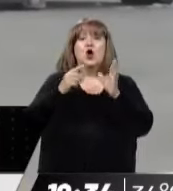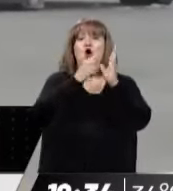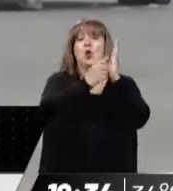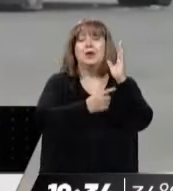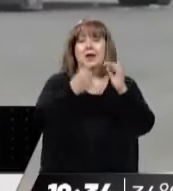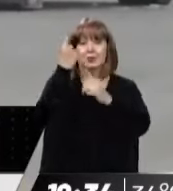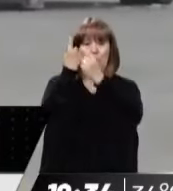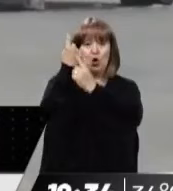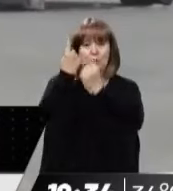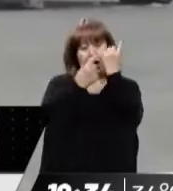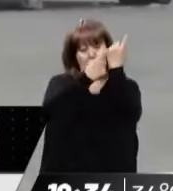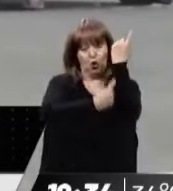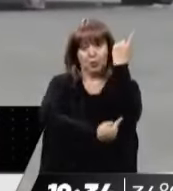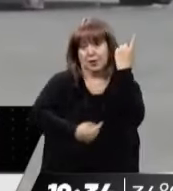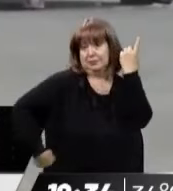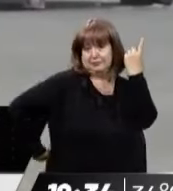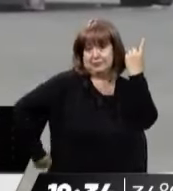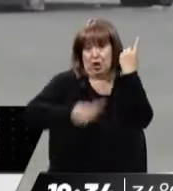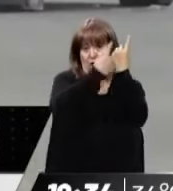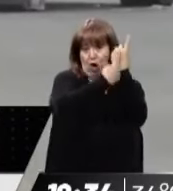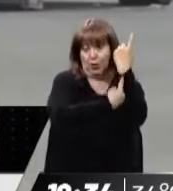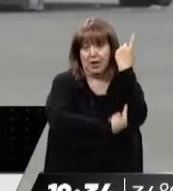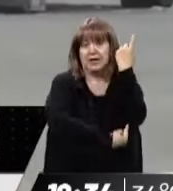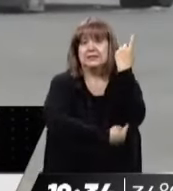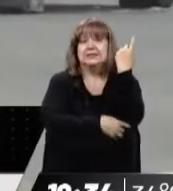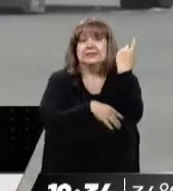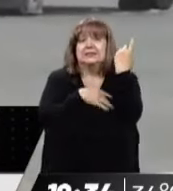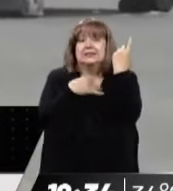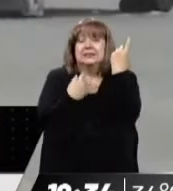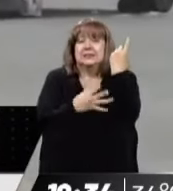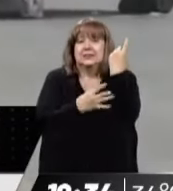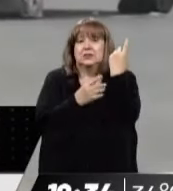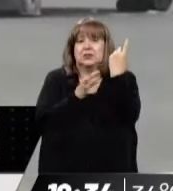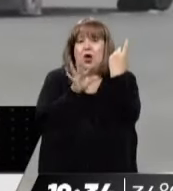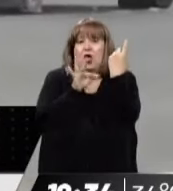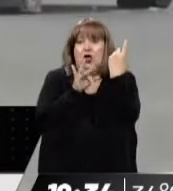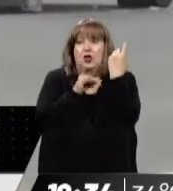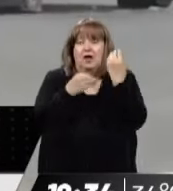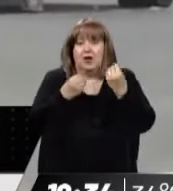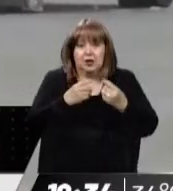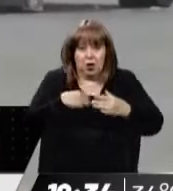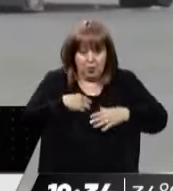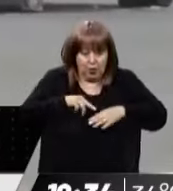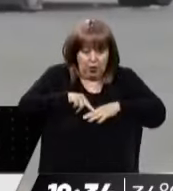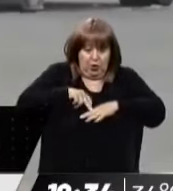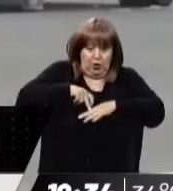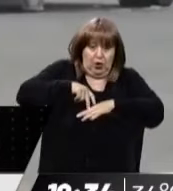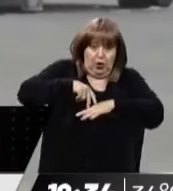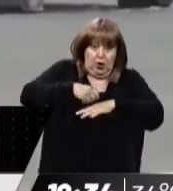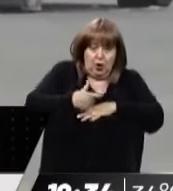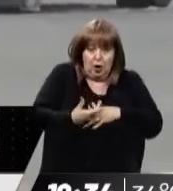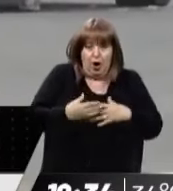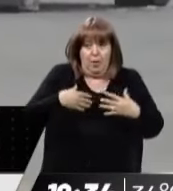columna lo cual esto era a ver se tenía en cuenta cada día la evolución de ella no